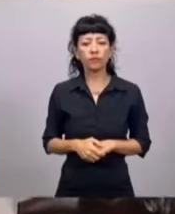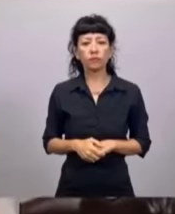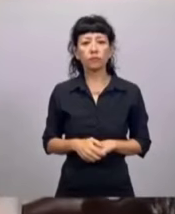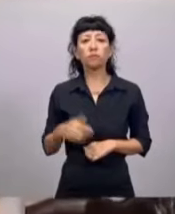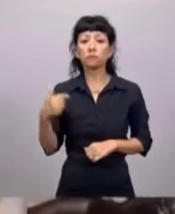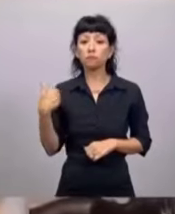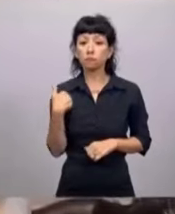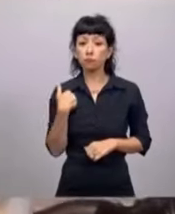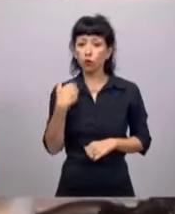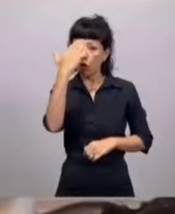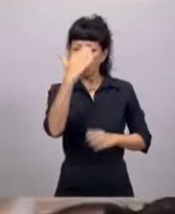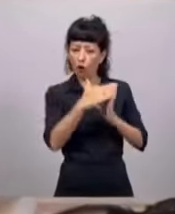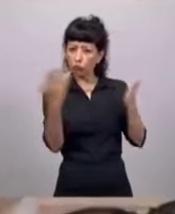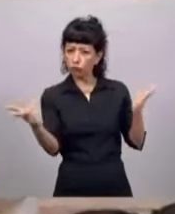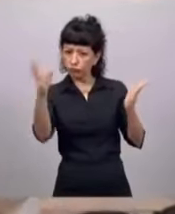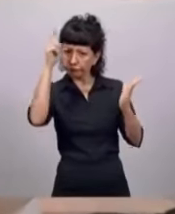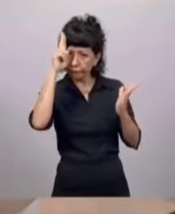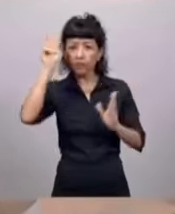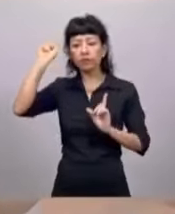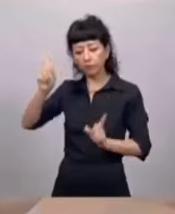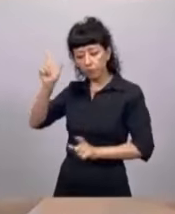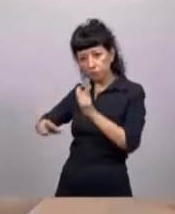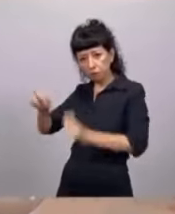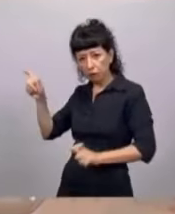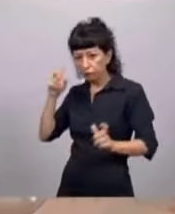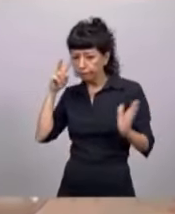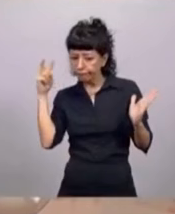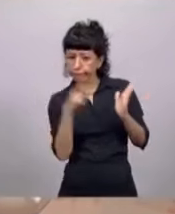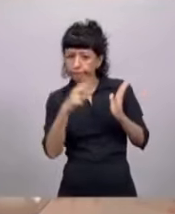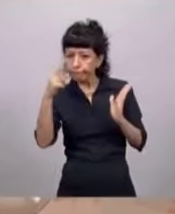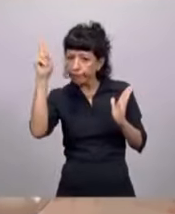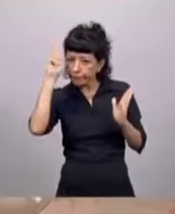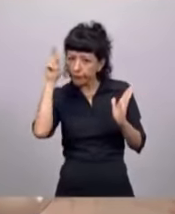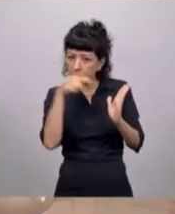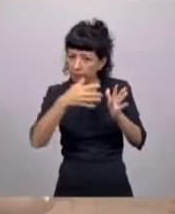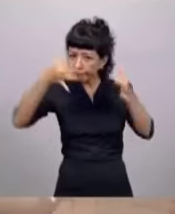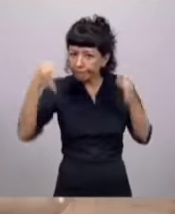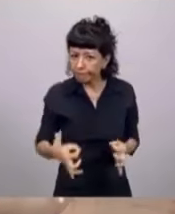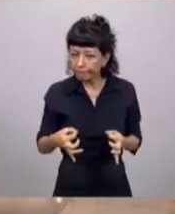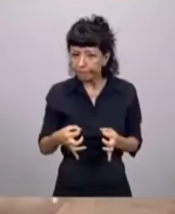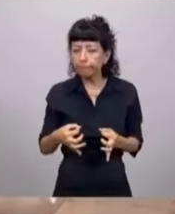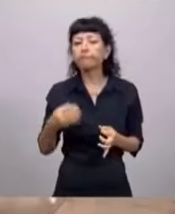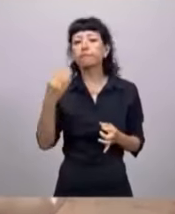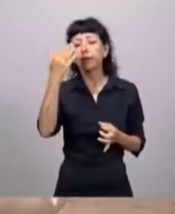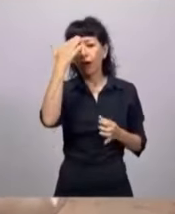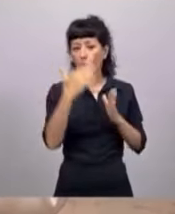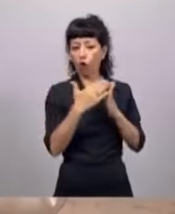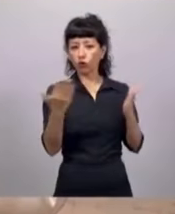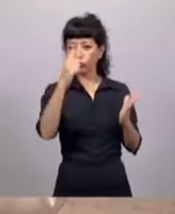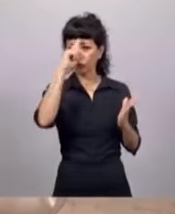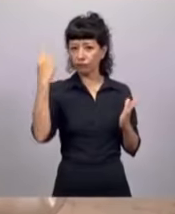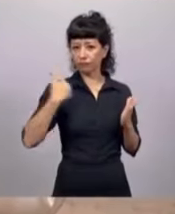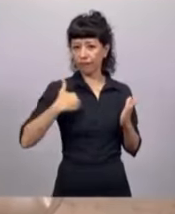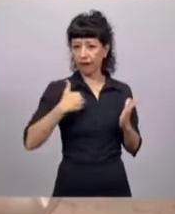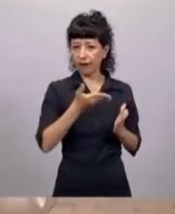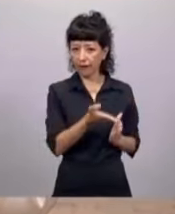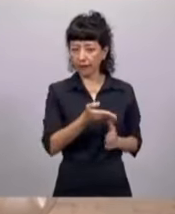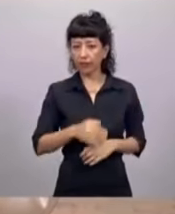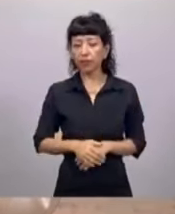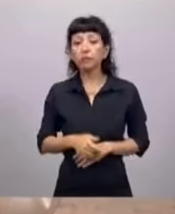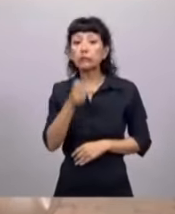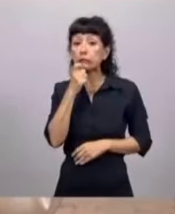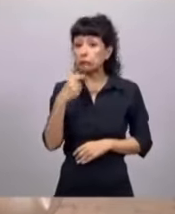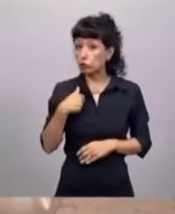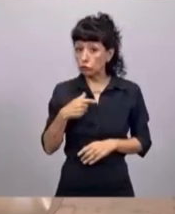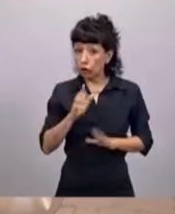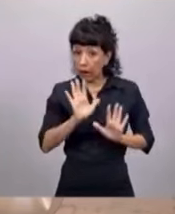Y observar y hacer observar en lo que de mí dependa fielmente la Constitución de la Nación Argentina. Si así